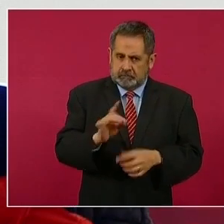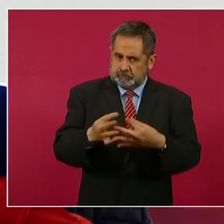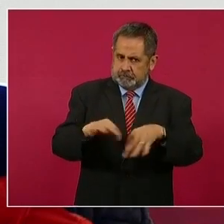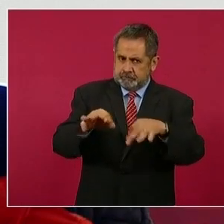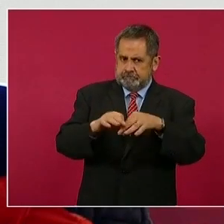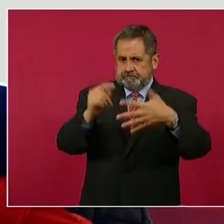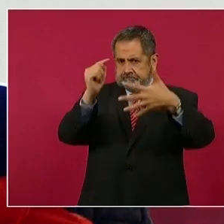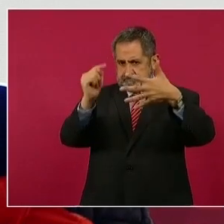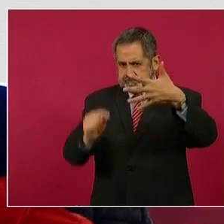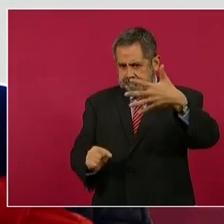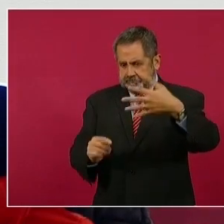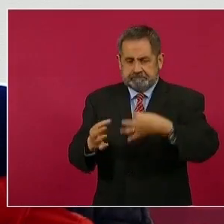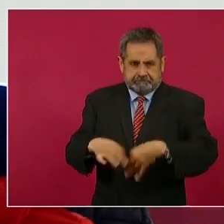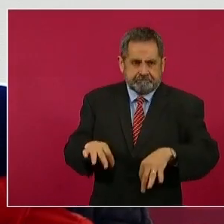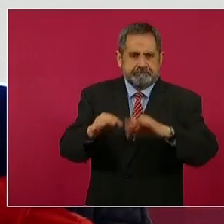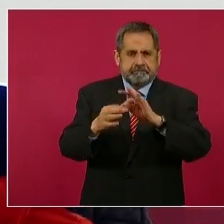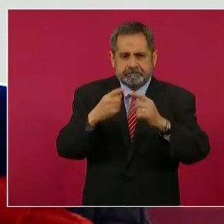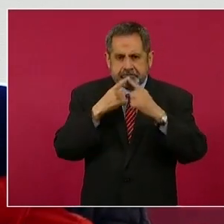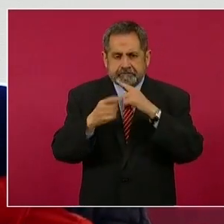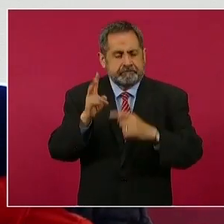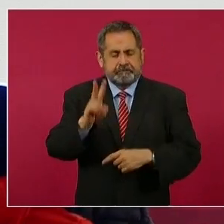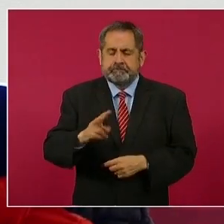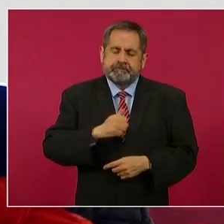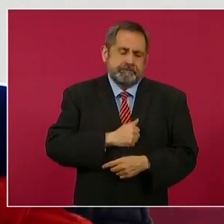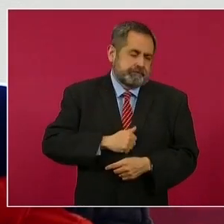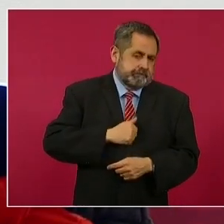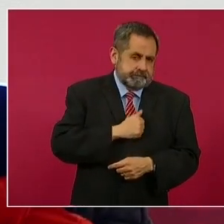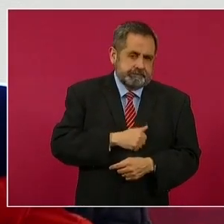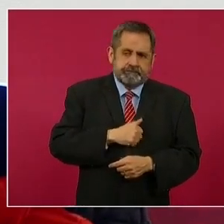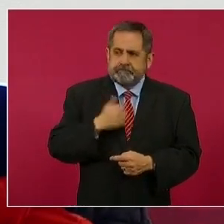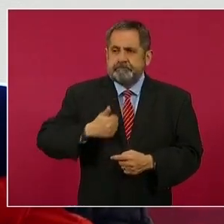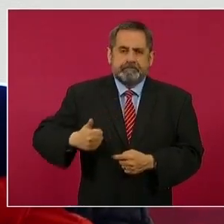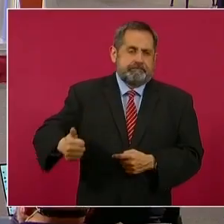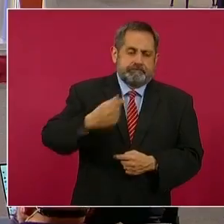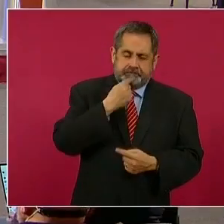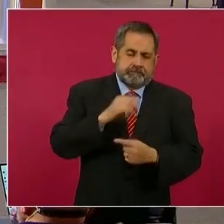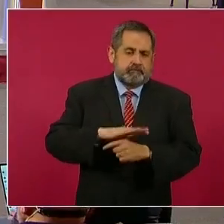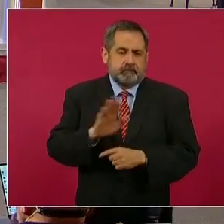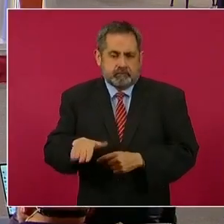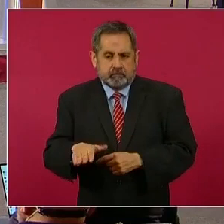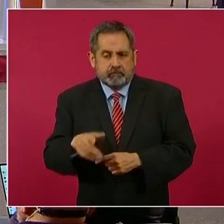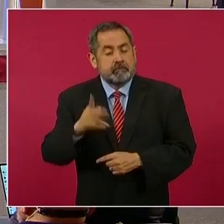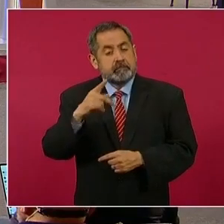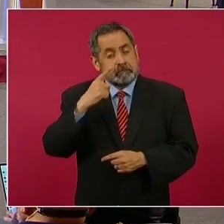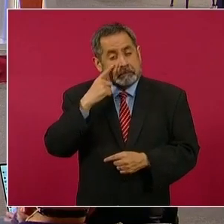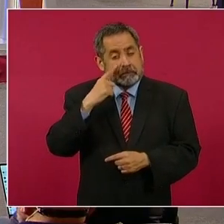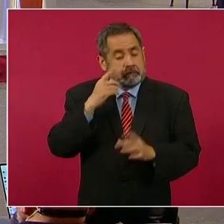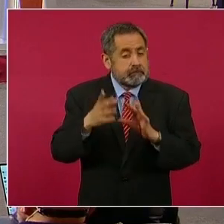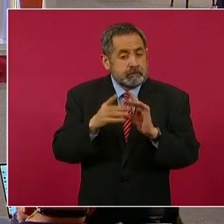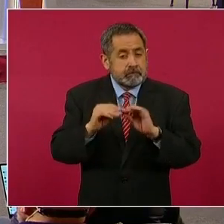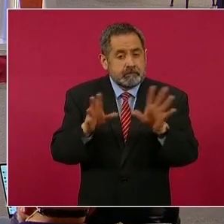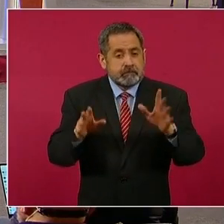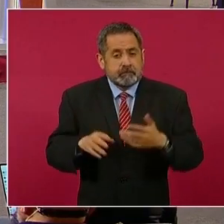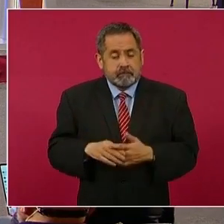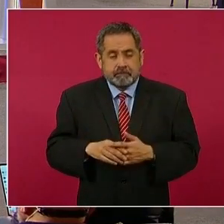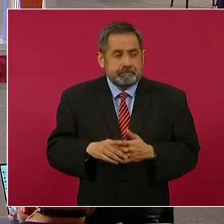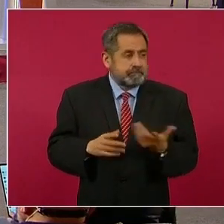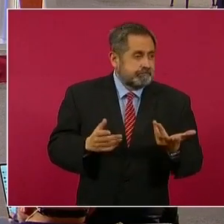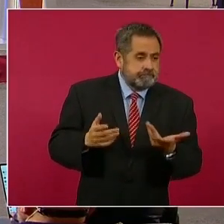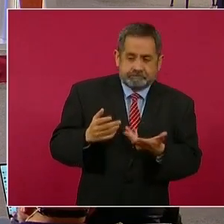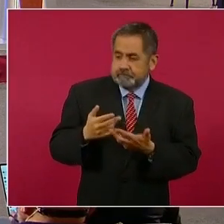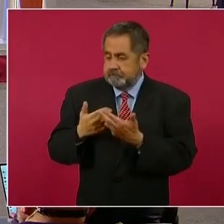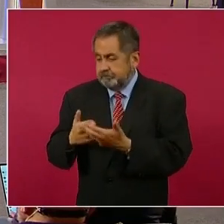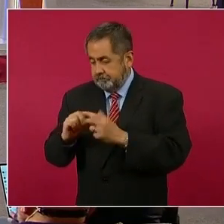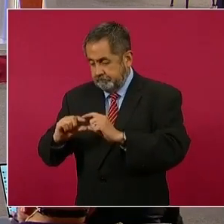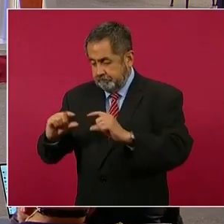es importantísima y es una tragedia que cada una de ellas haya perdido la vida. Sin embargo, en términos de optimizar el uso de